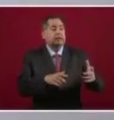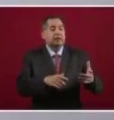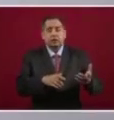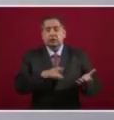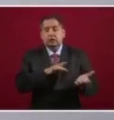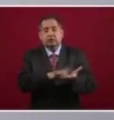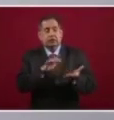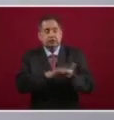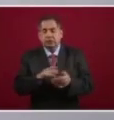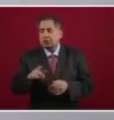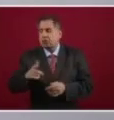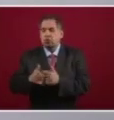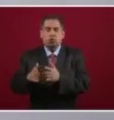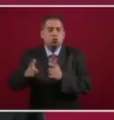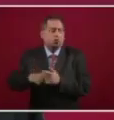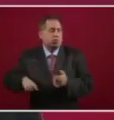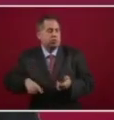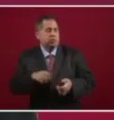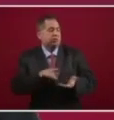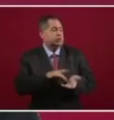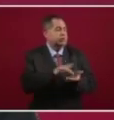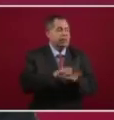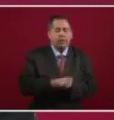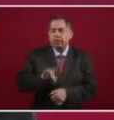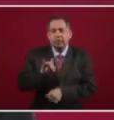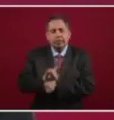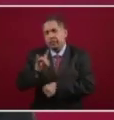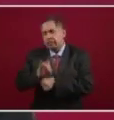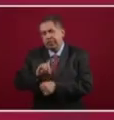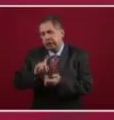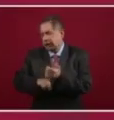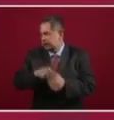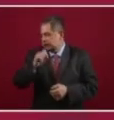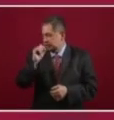impulsados por la derecha, para simular,